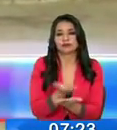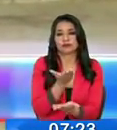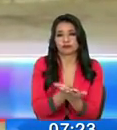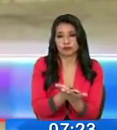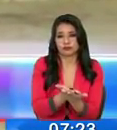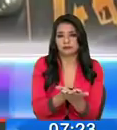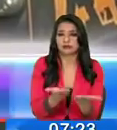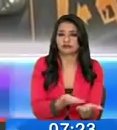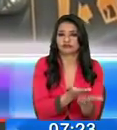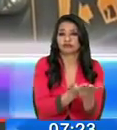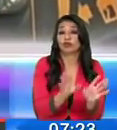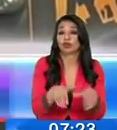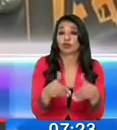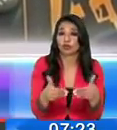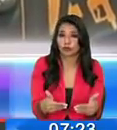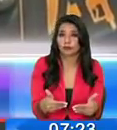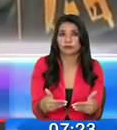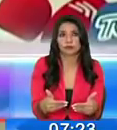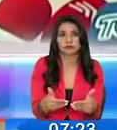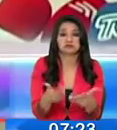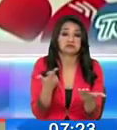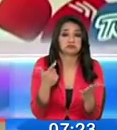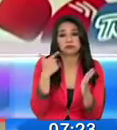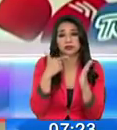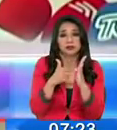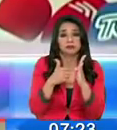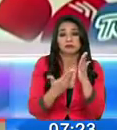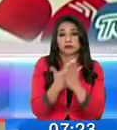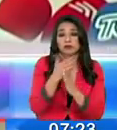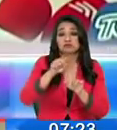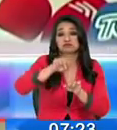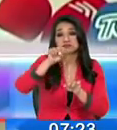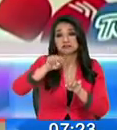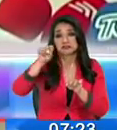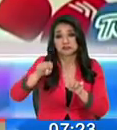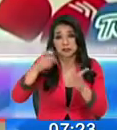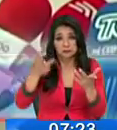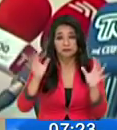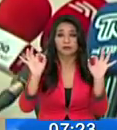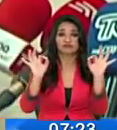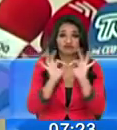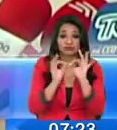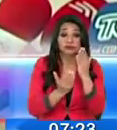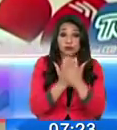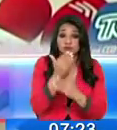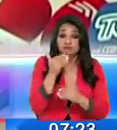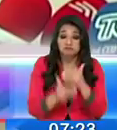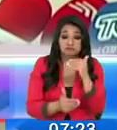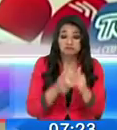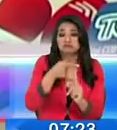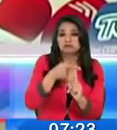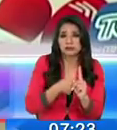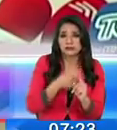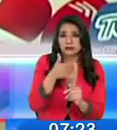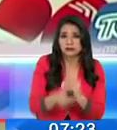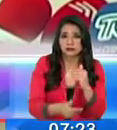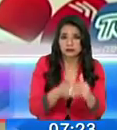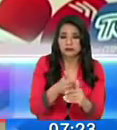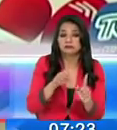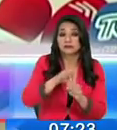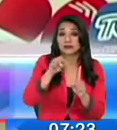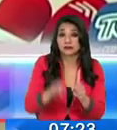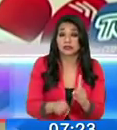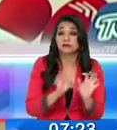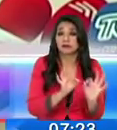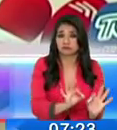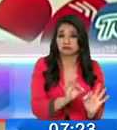a través de mecanismos electrónicos. Que en los próximos meses permita ir implementando un sistema de esa naturaleza es positivo.